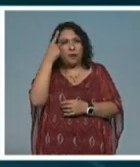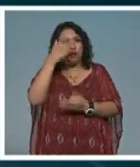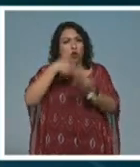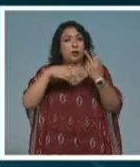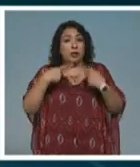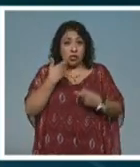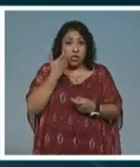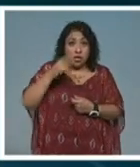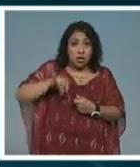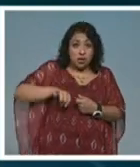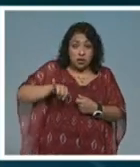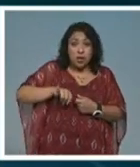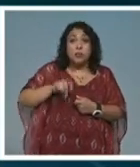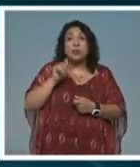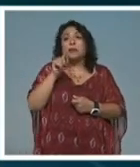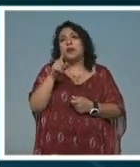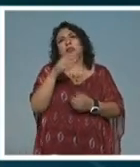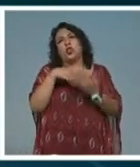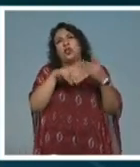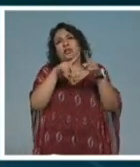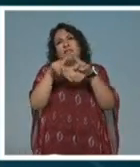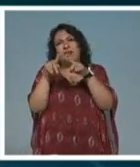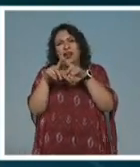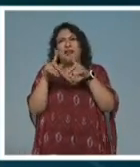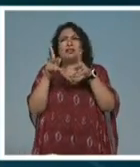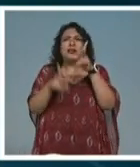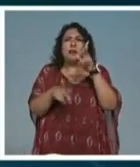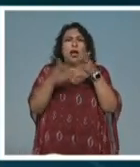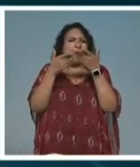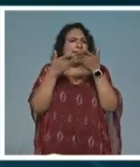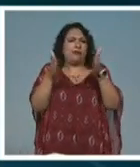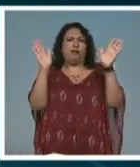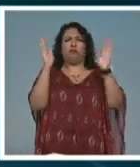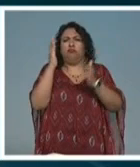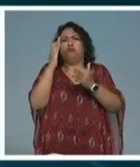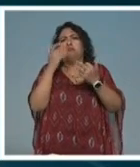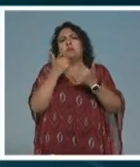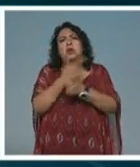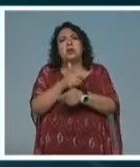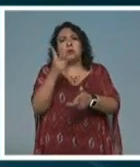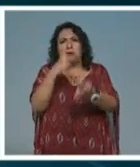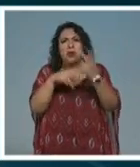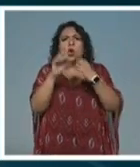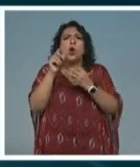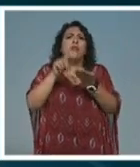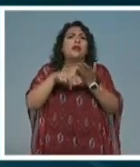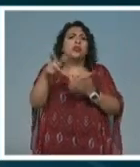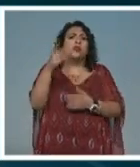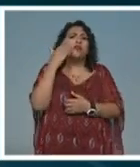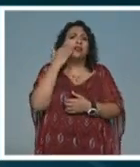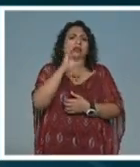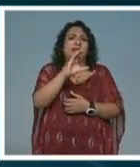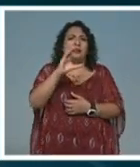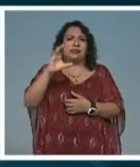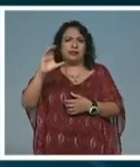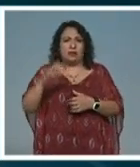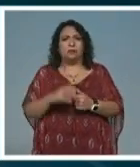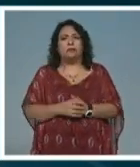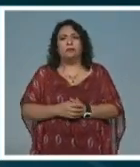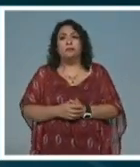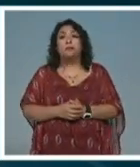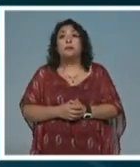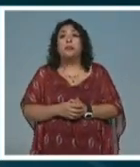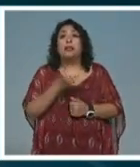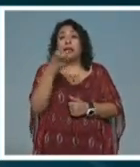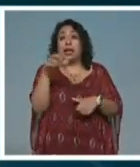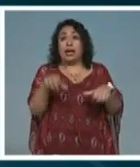la gente que esté interesada, y van a haber todas estas pláticas a las que son abiertas y cualquiera puede venir o puede seguir a través del Facebook del CCC.